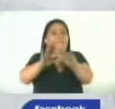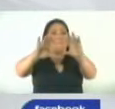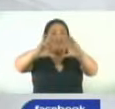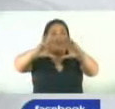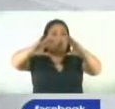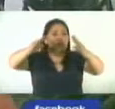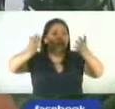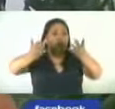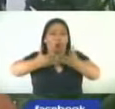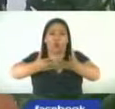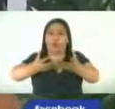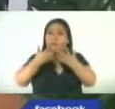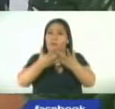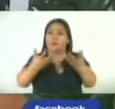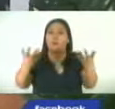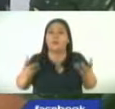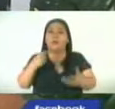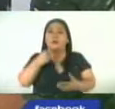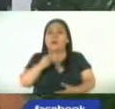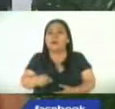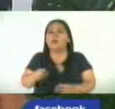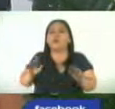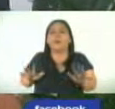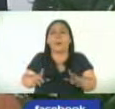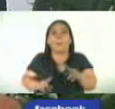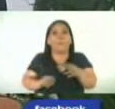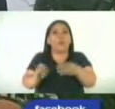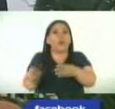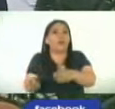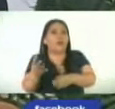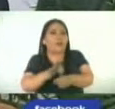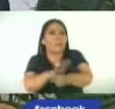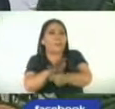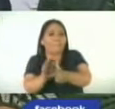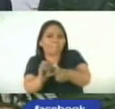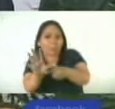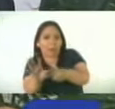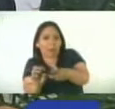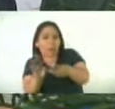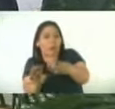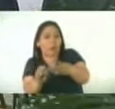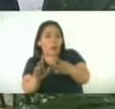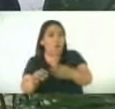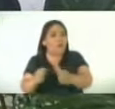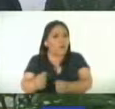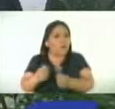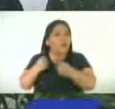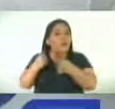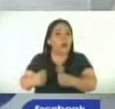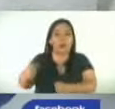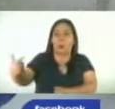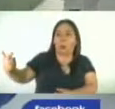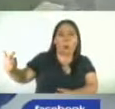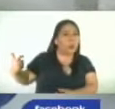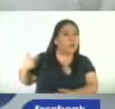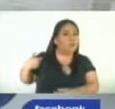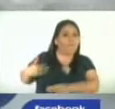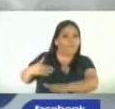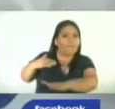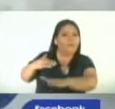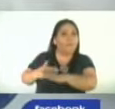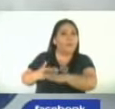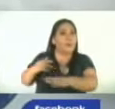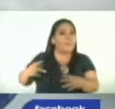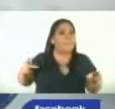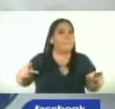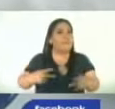en todo el mundo. Estos propician el surgimiento de nuevas variantes, con mayor resistencia a las vacunas y peores que el